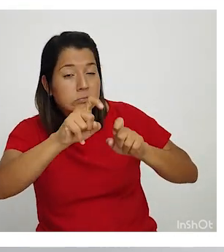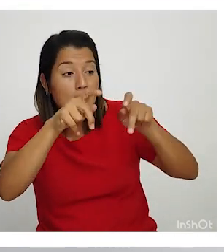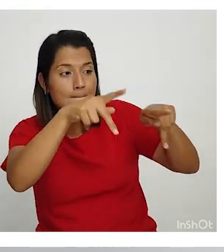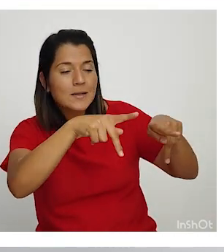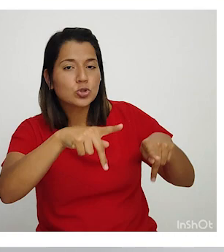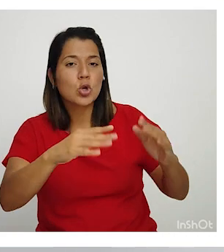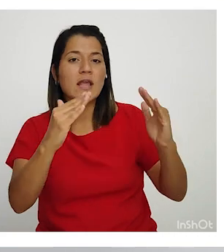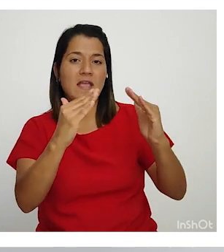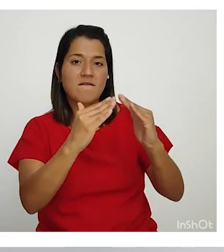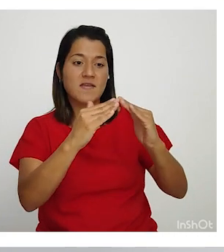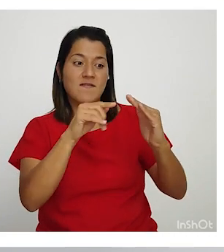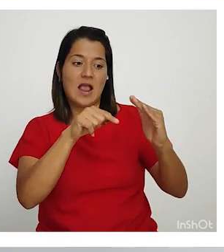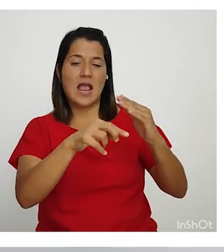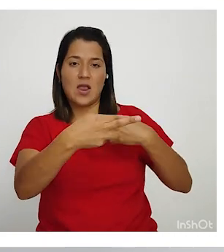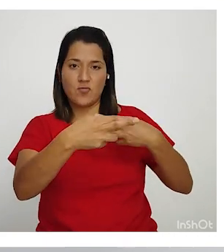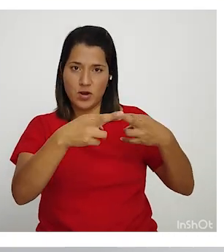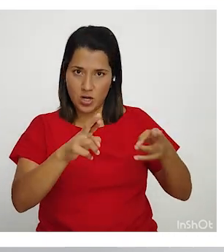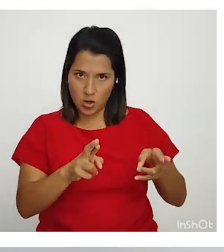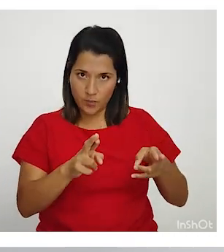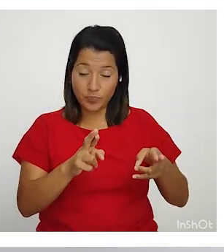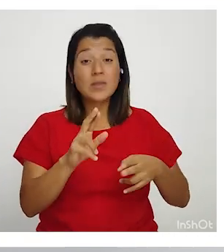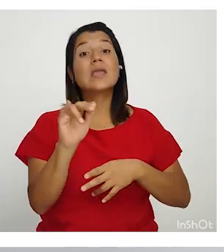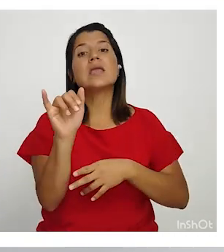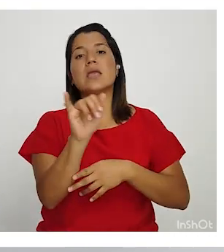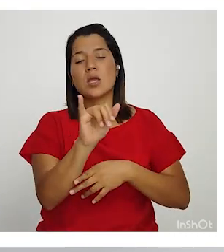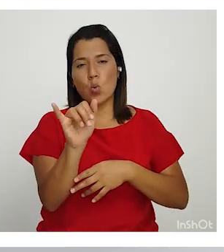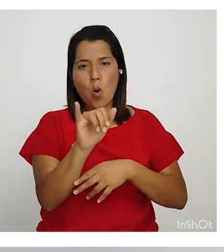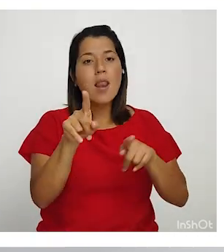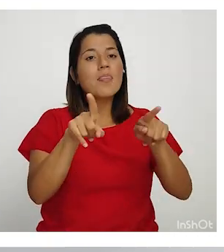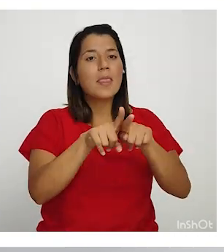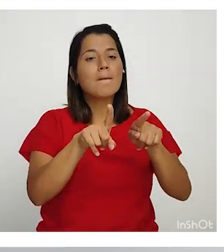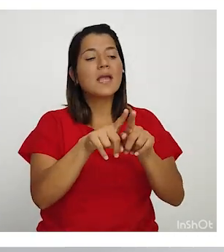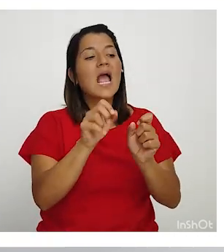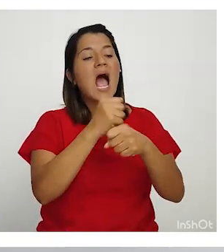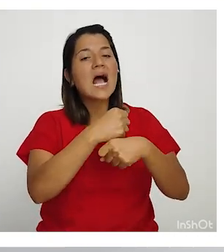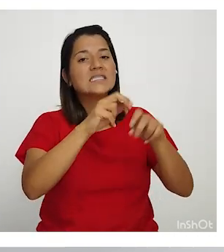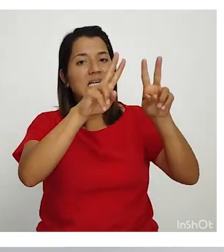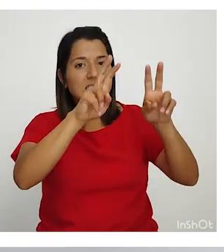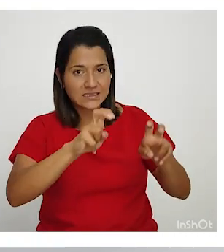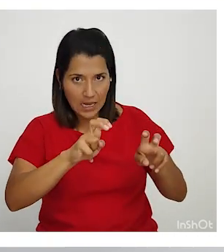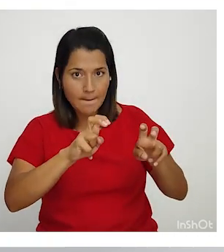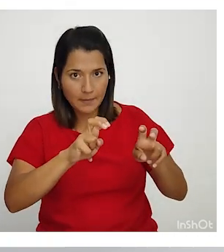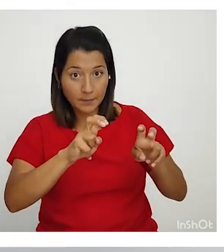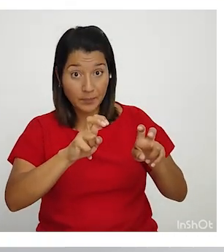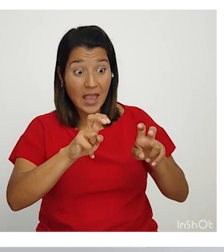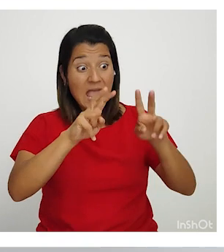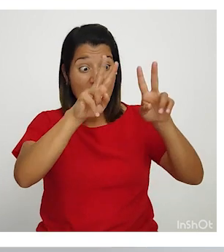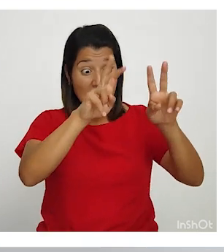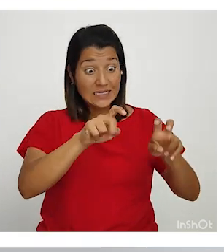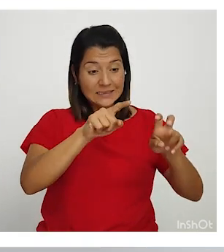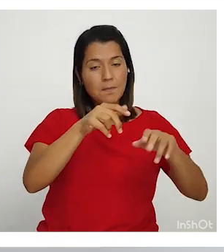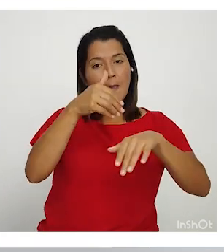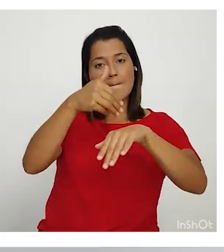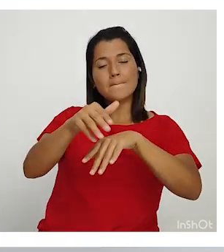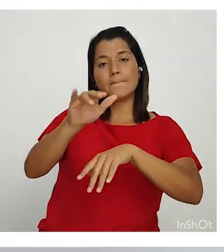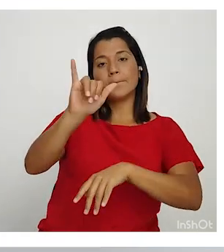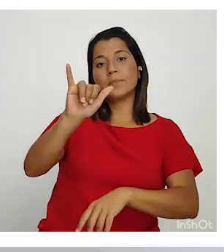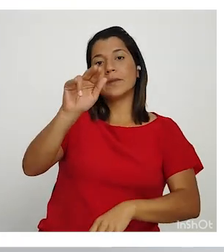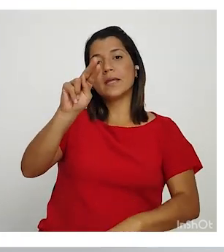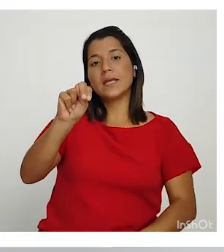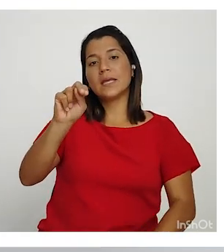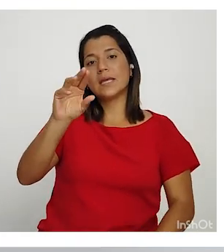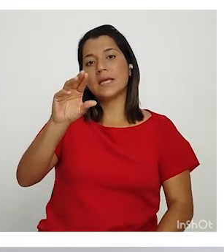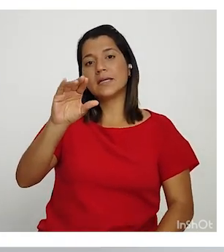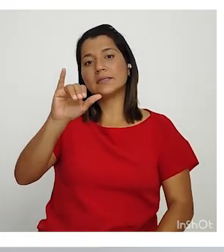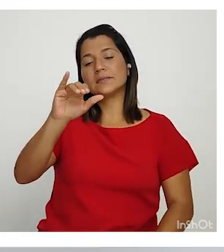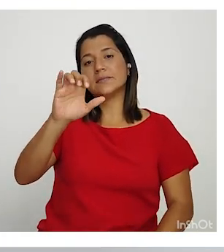van a tomar muestras. Estas muestras van a ser enviadas al INCIENSA, que es nuestro centro nacional, ¿verdad?, de